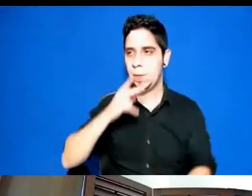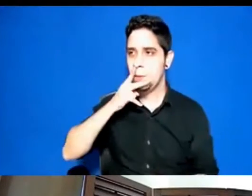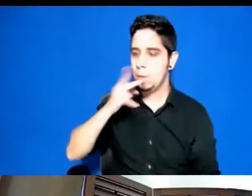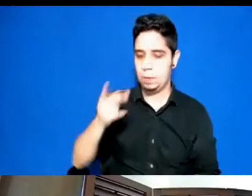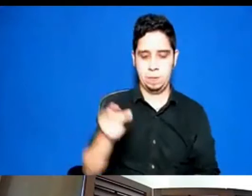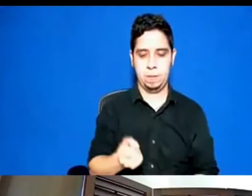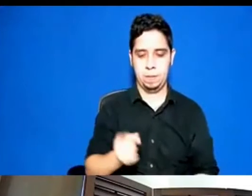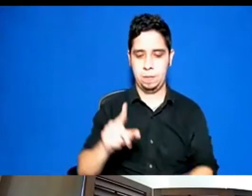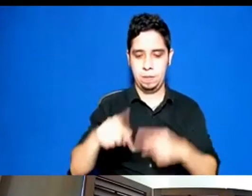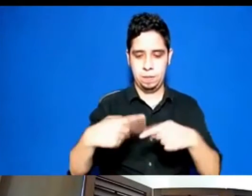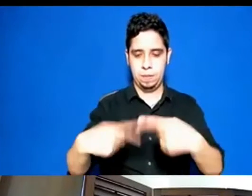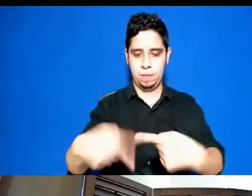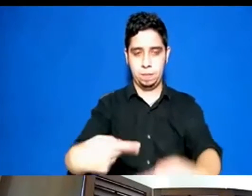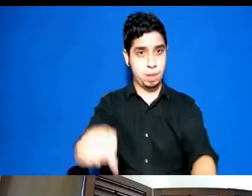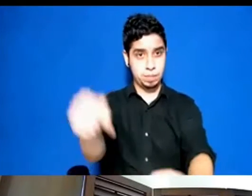No.